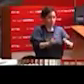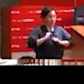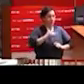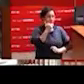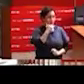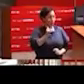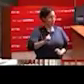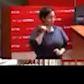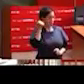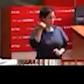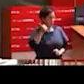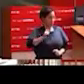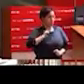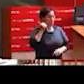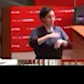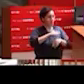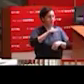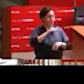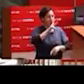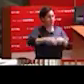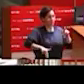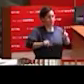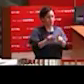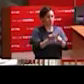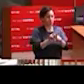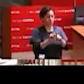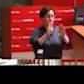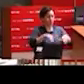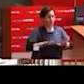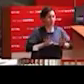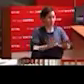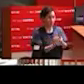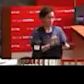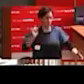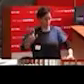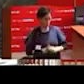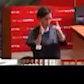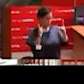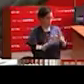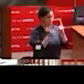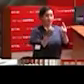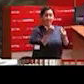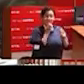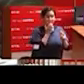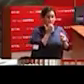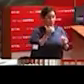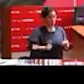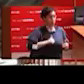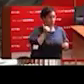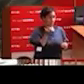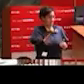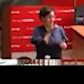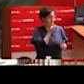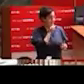oportunidades Para no caer en la exclusión social y sin oportunidades como las que nos da